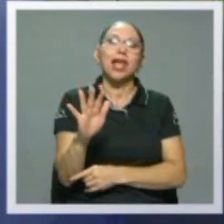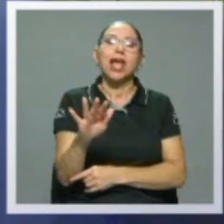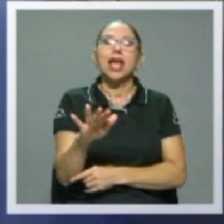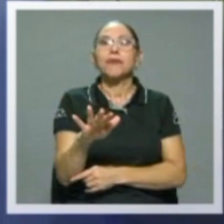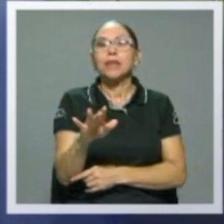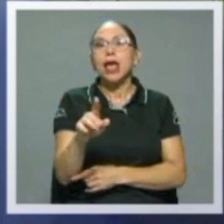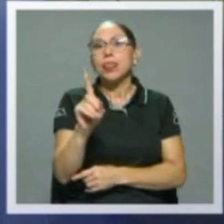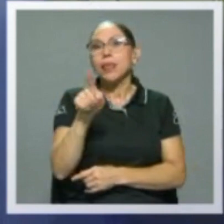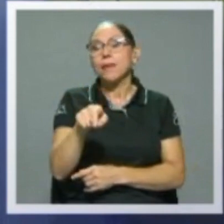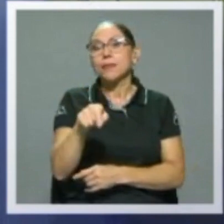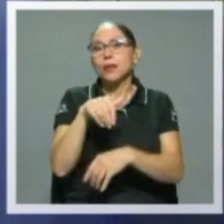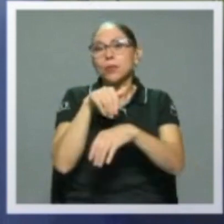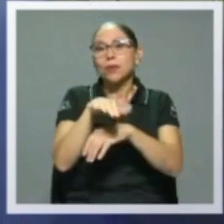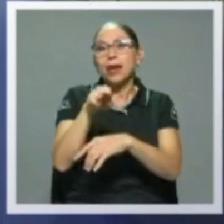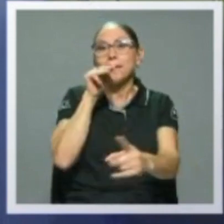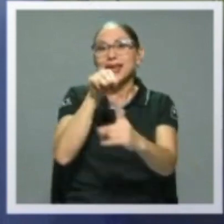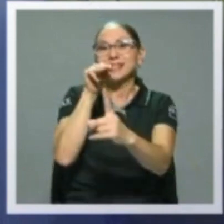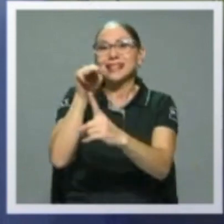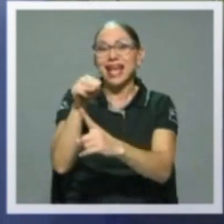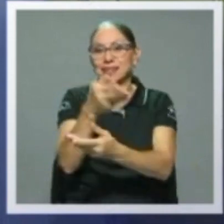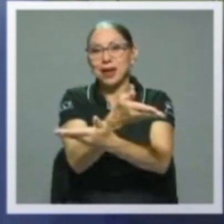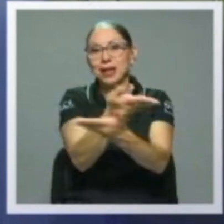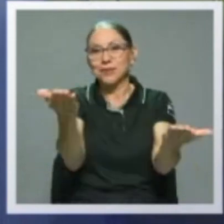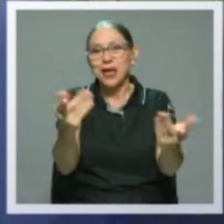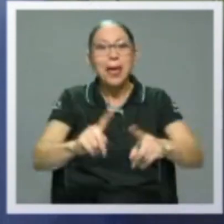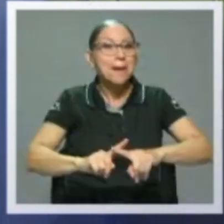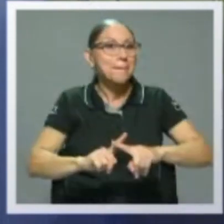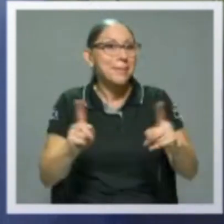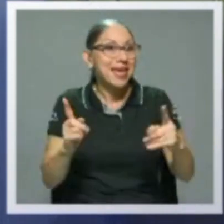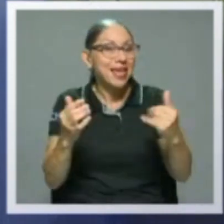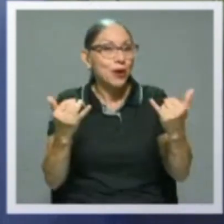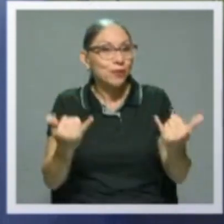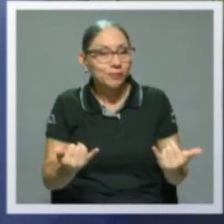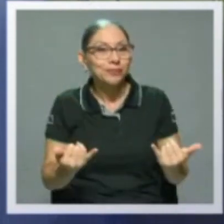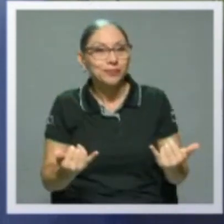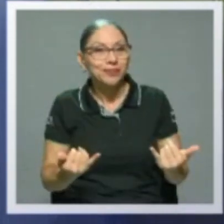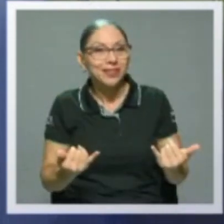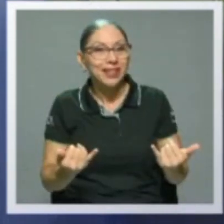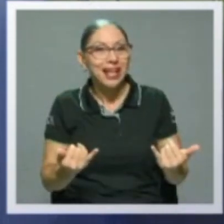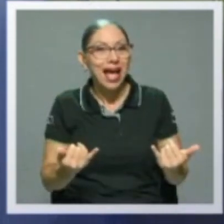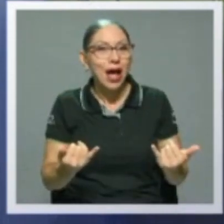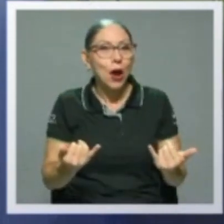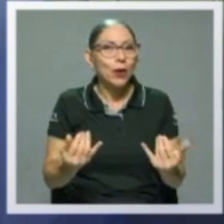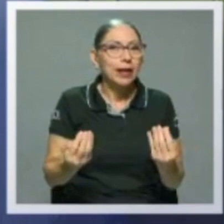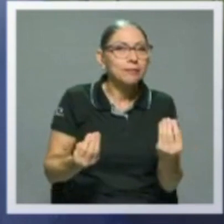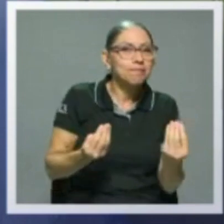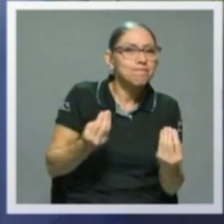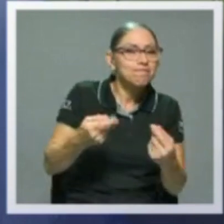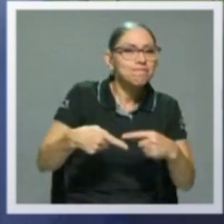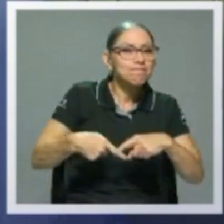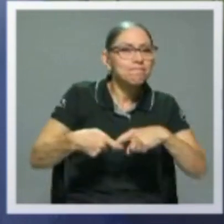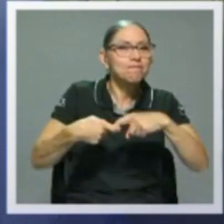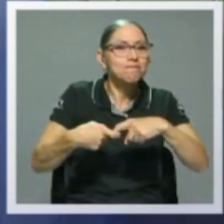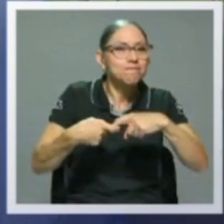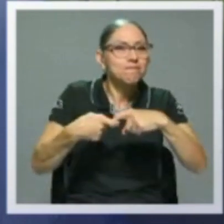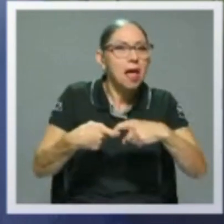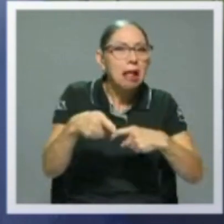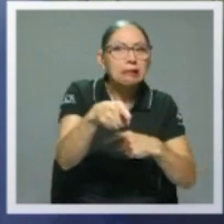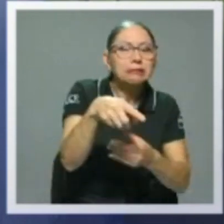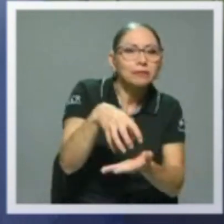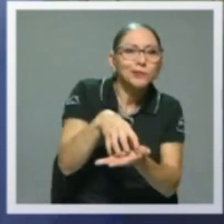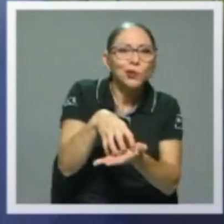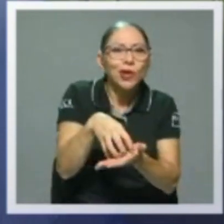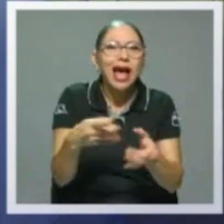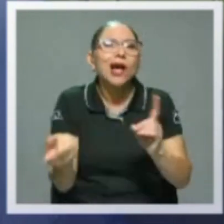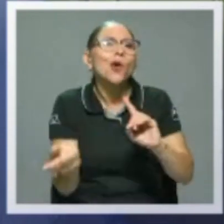unos mensajes para las amigas y amigos, pero vamos a dejar en duda a las amigas y amigos de